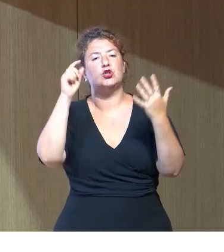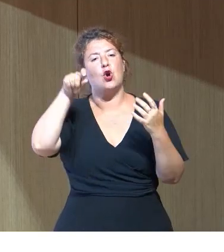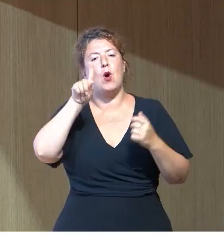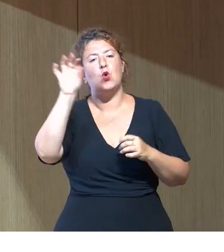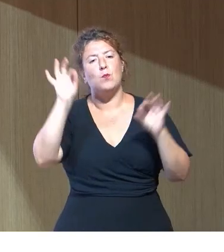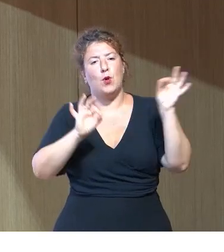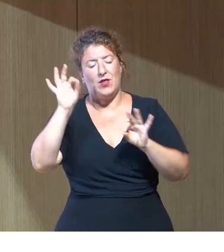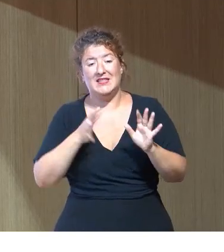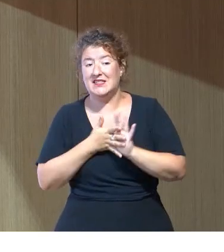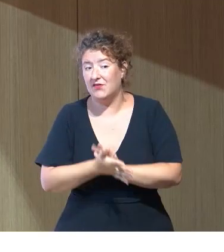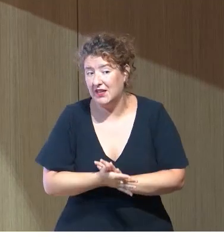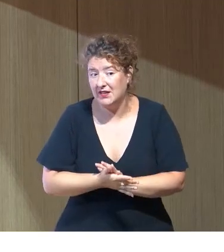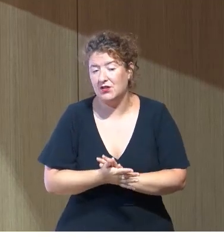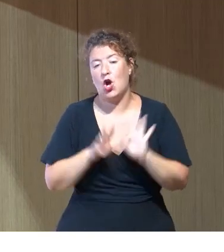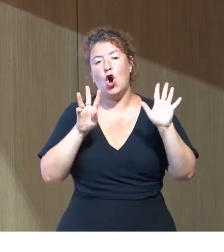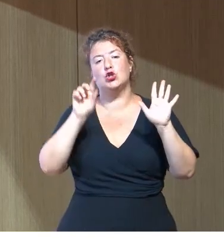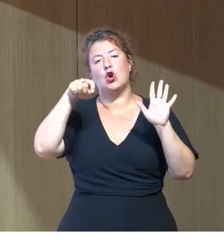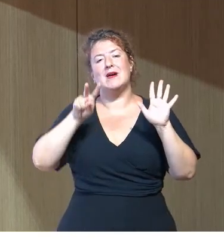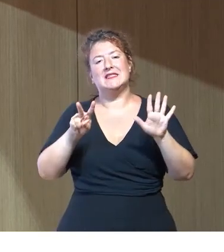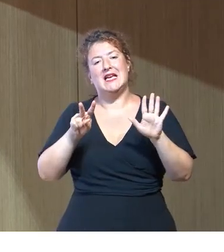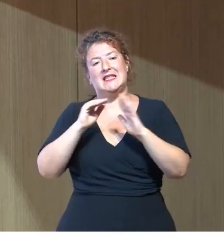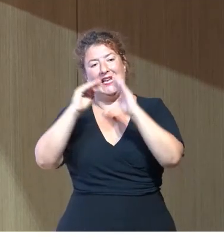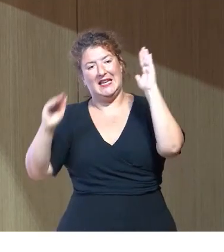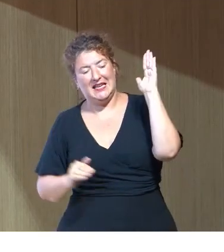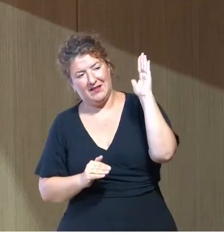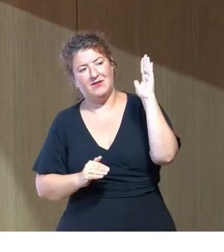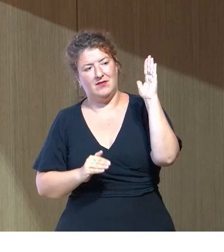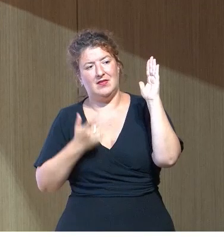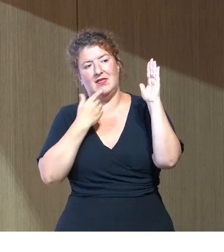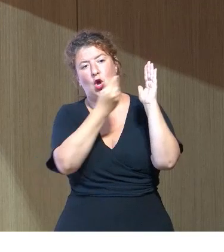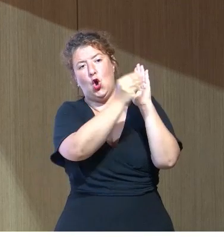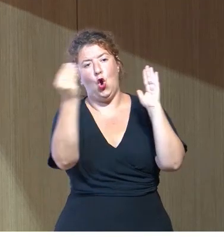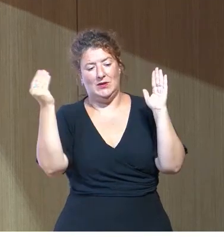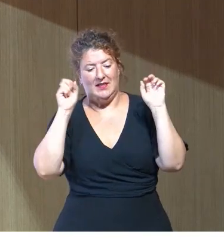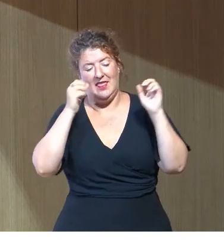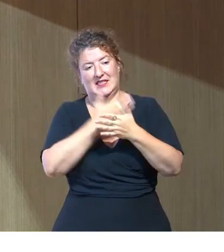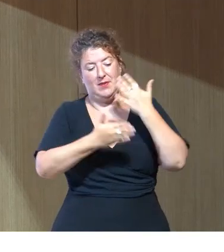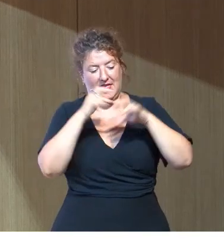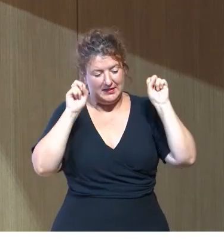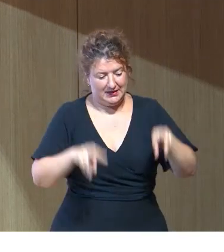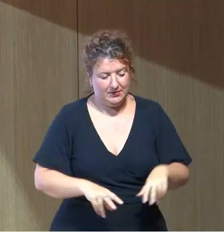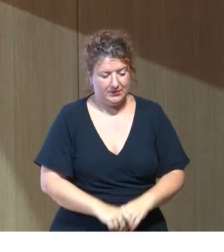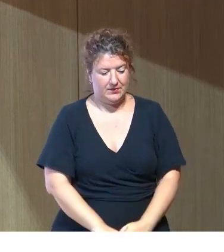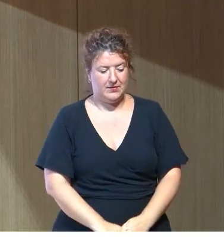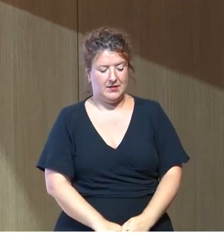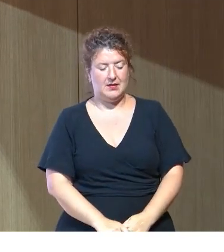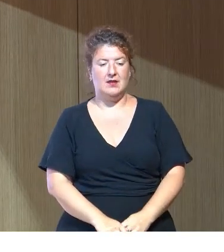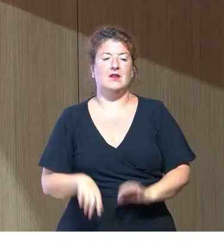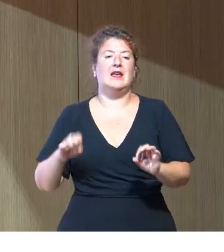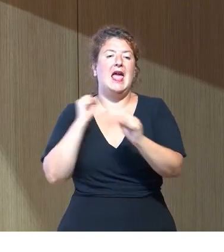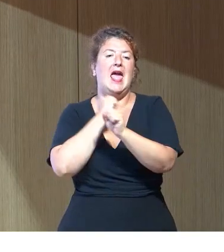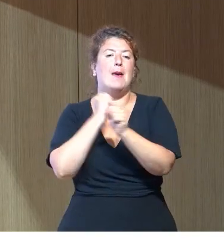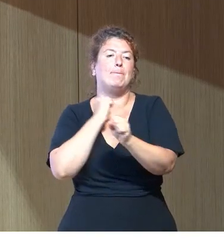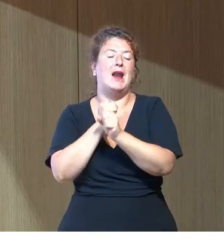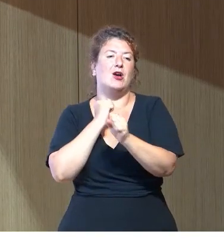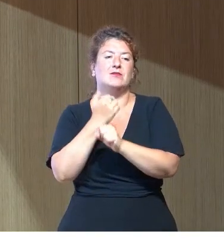28,1%, es decir 8,7 puntos por debajo de la juventud sin discapacidad además la tasa de empleo